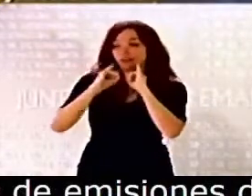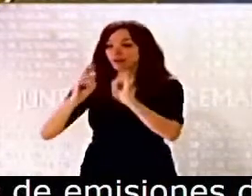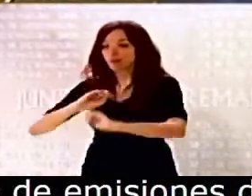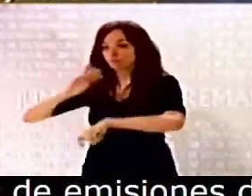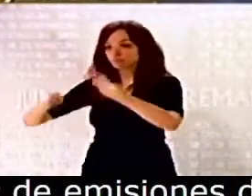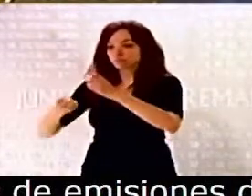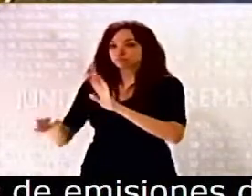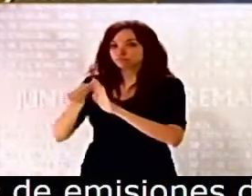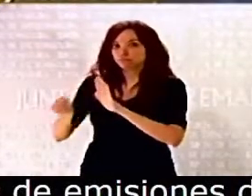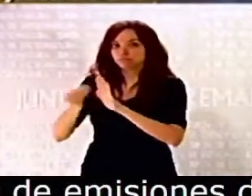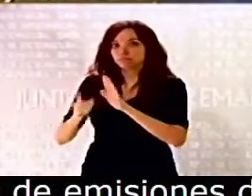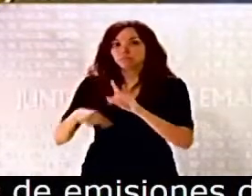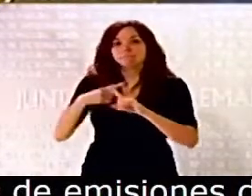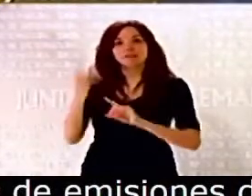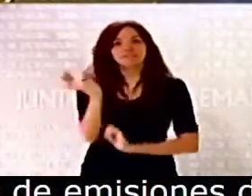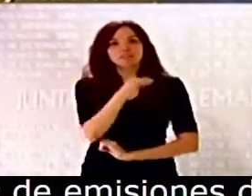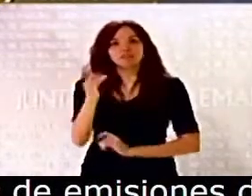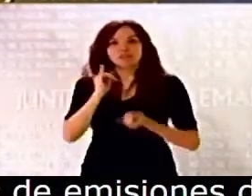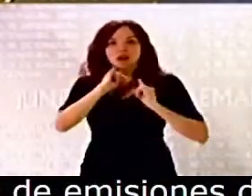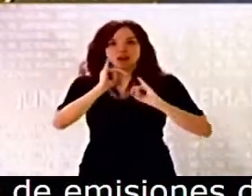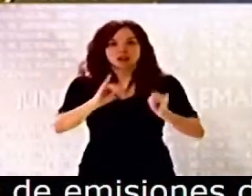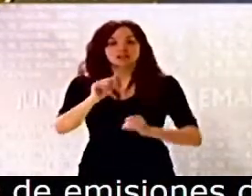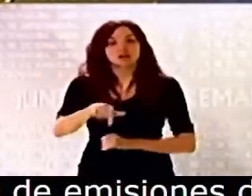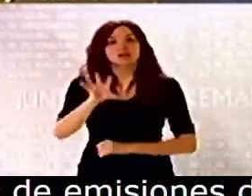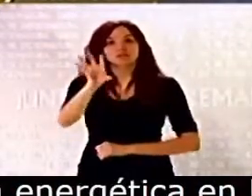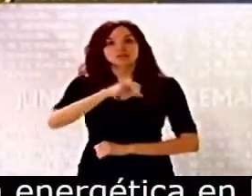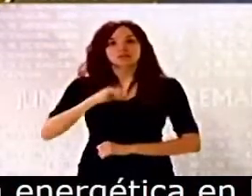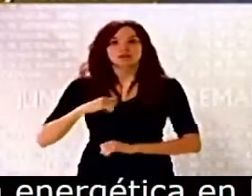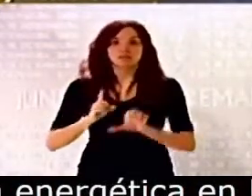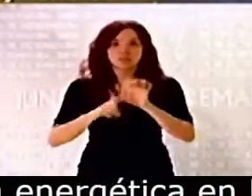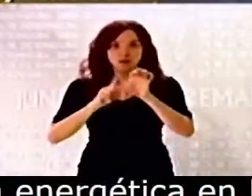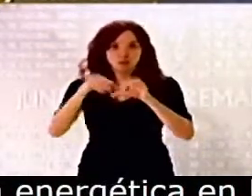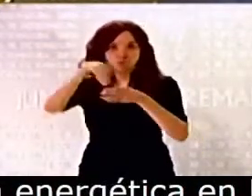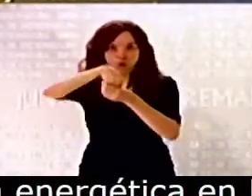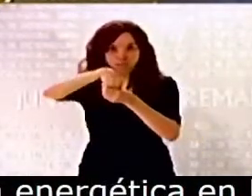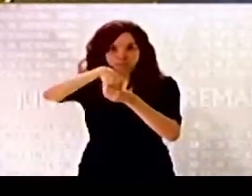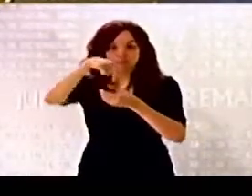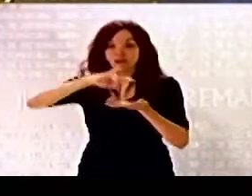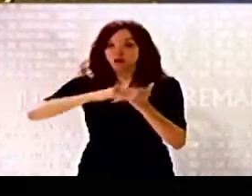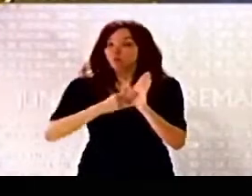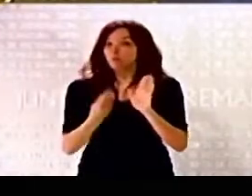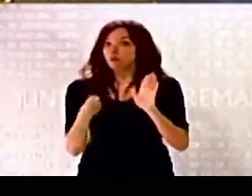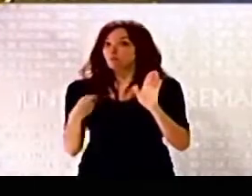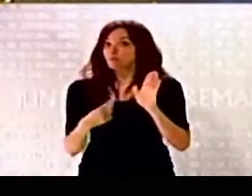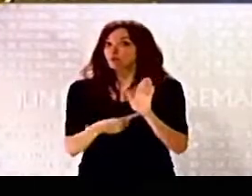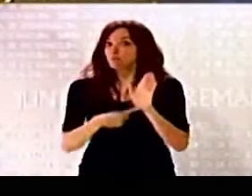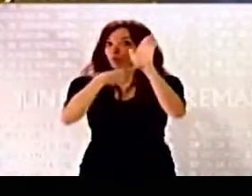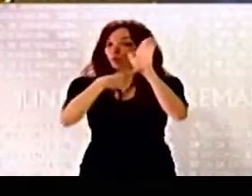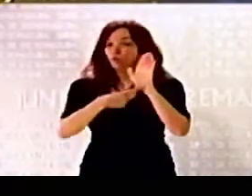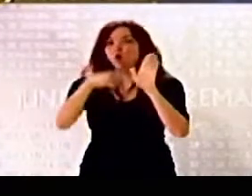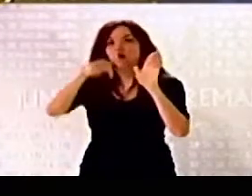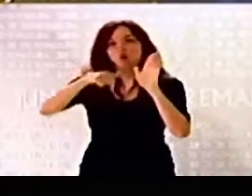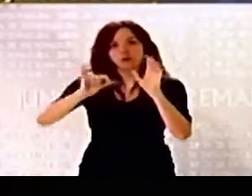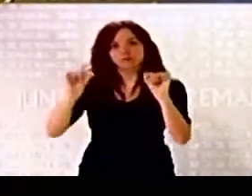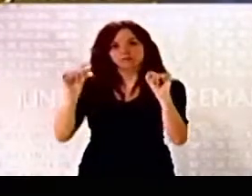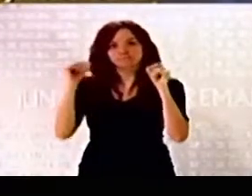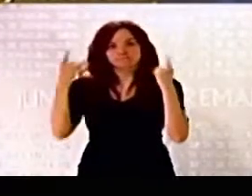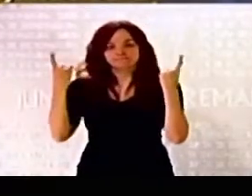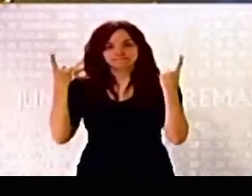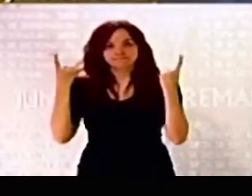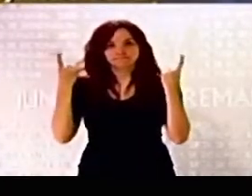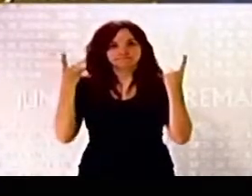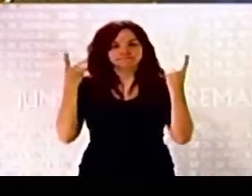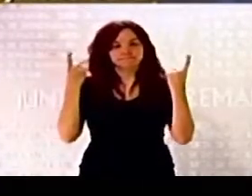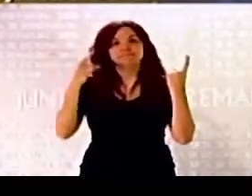eficiencia energética en nuestra comunidad autónoma. Este plan, por tanto, se constituye hoy, a través de